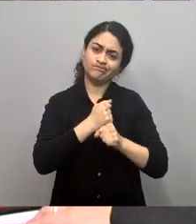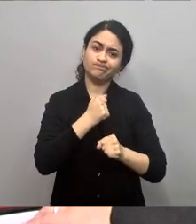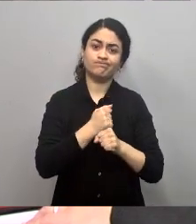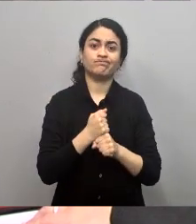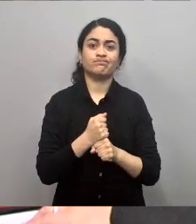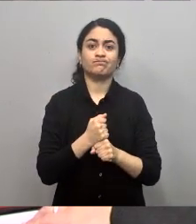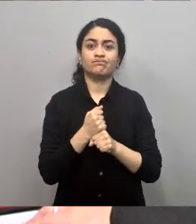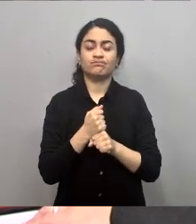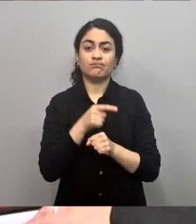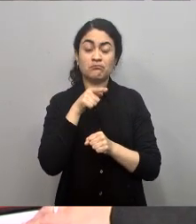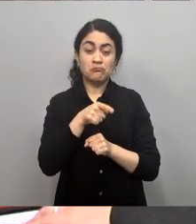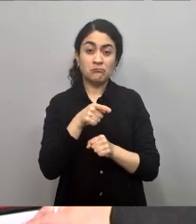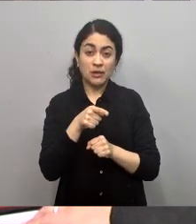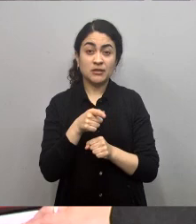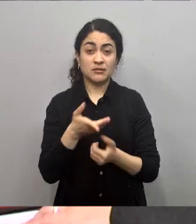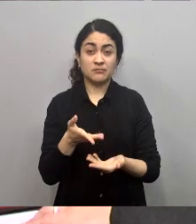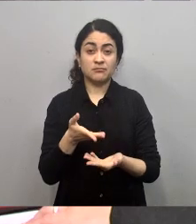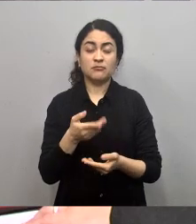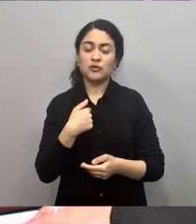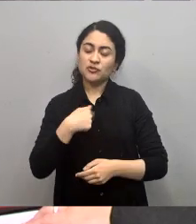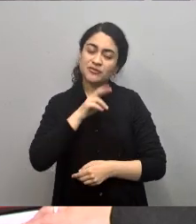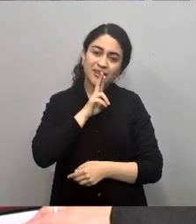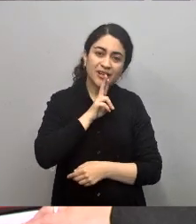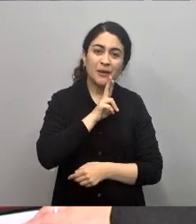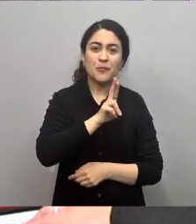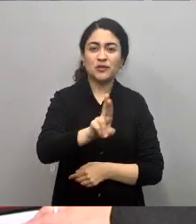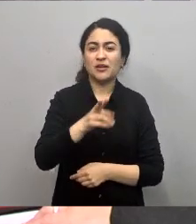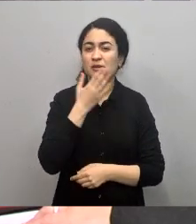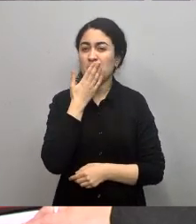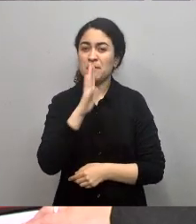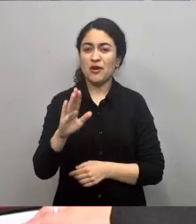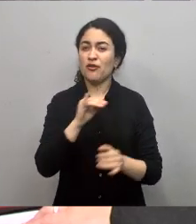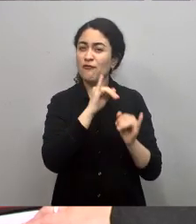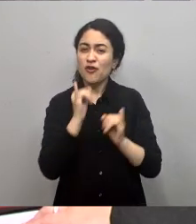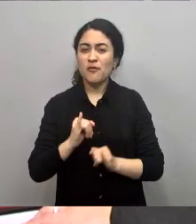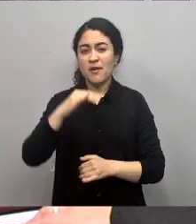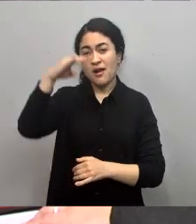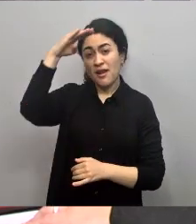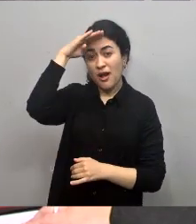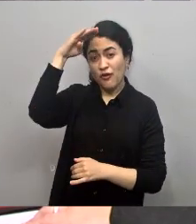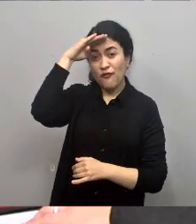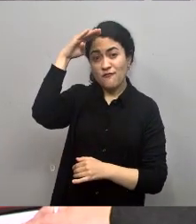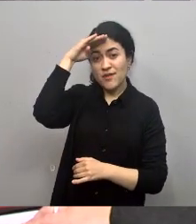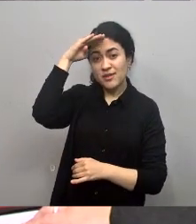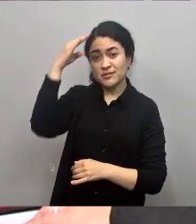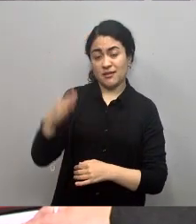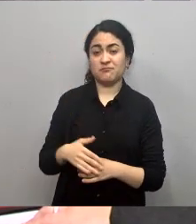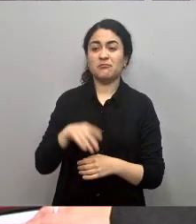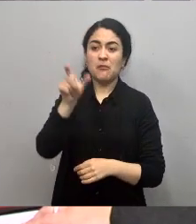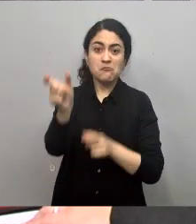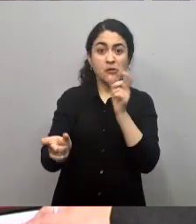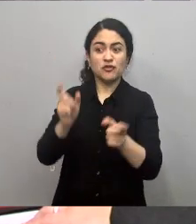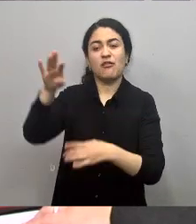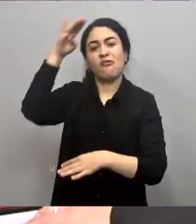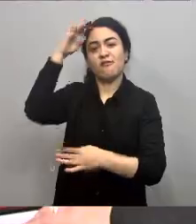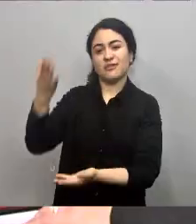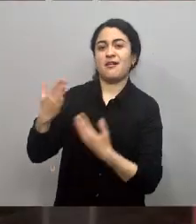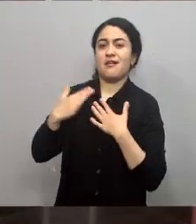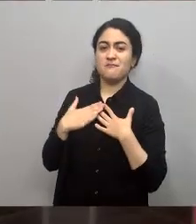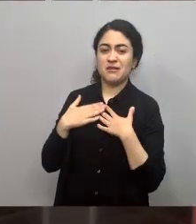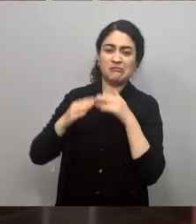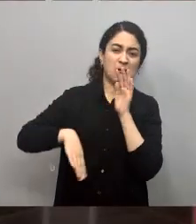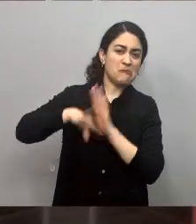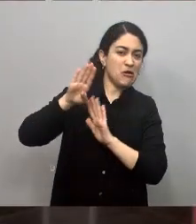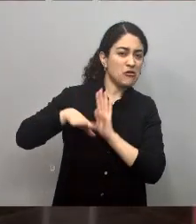seriedad. Y en ese sentido, responder de la mejor manera posible a la confianza que depositaron en